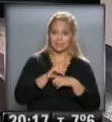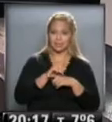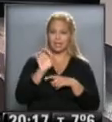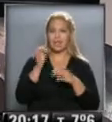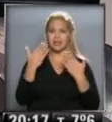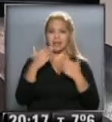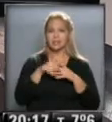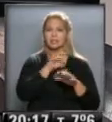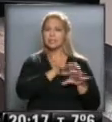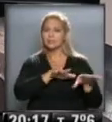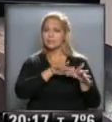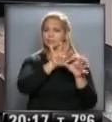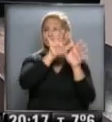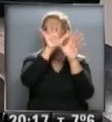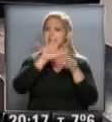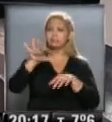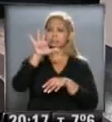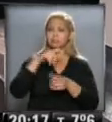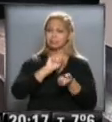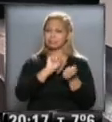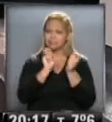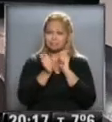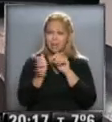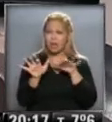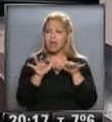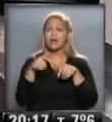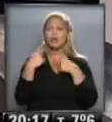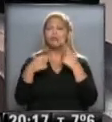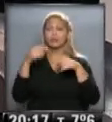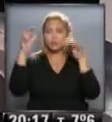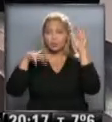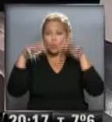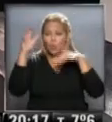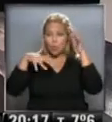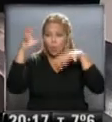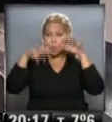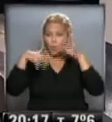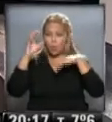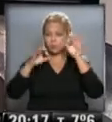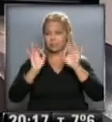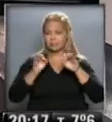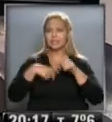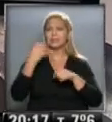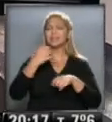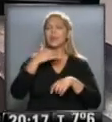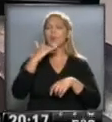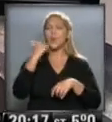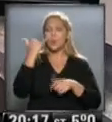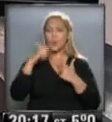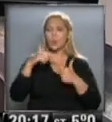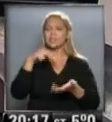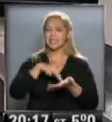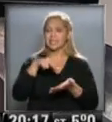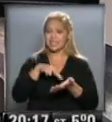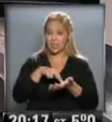noroeste, hacia allí va el frío, el viento cambiará al sudeste y seguirán las lluvias en forma intermitente, especialmente en Jujuy, en Salta. El resto de las